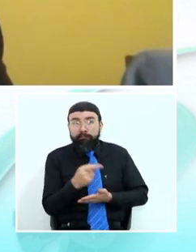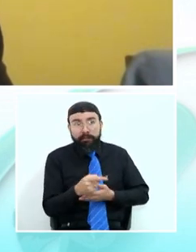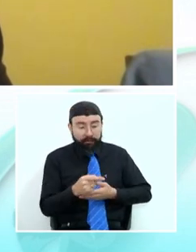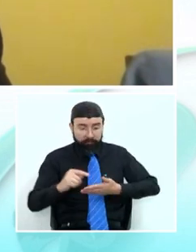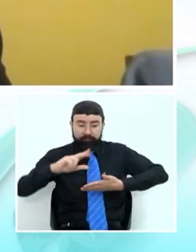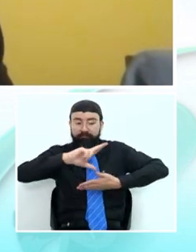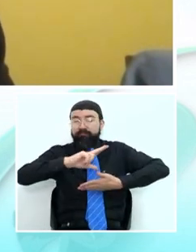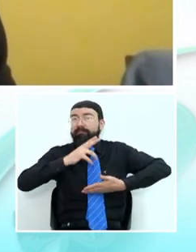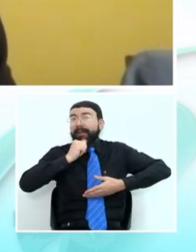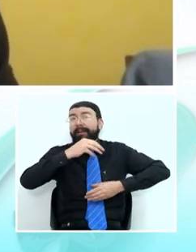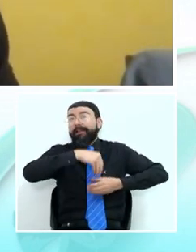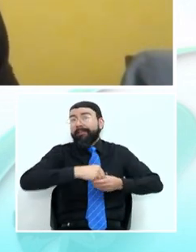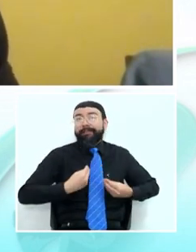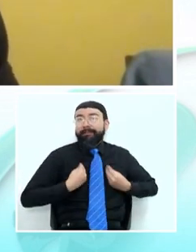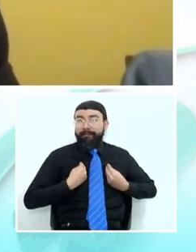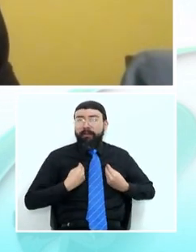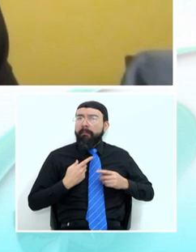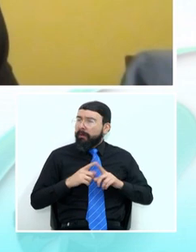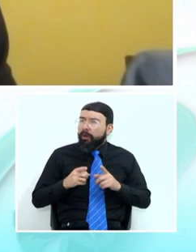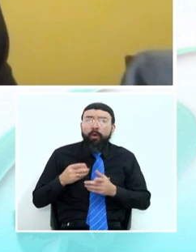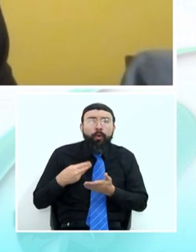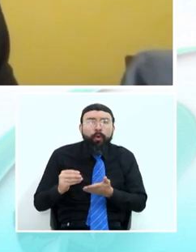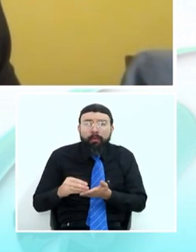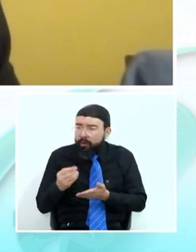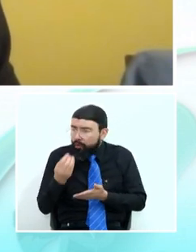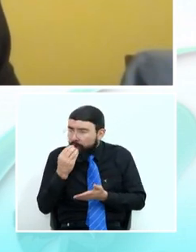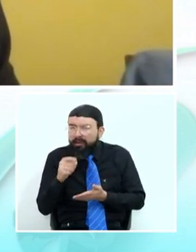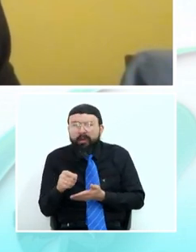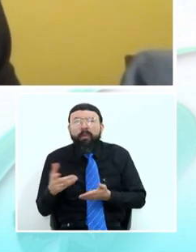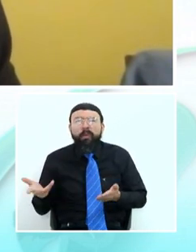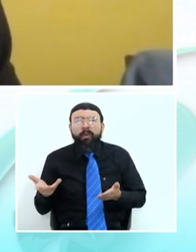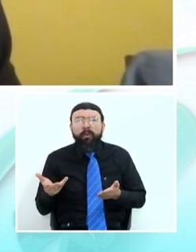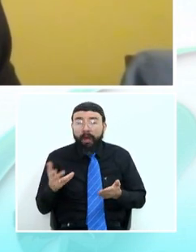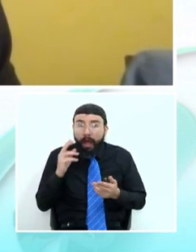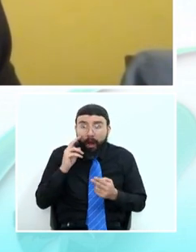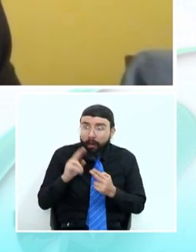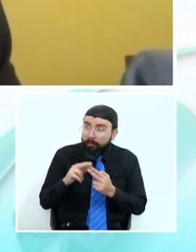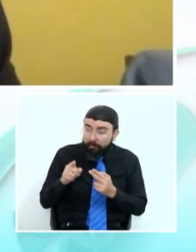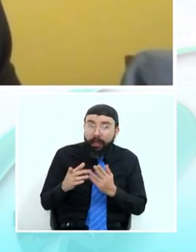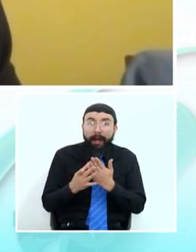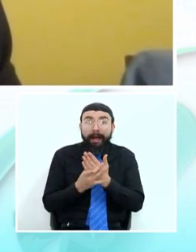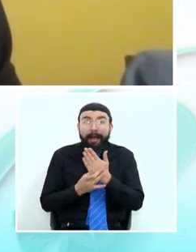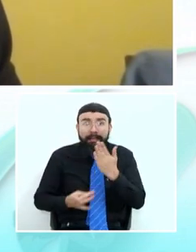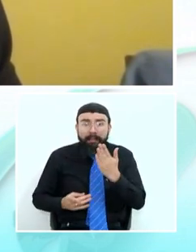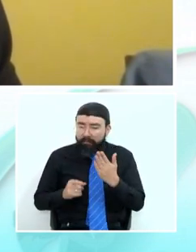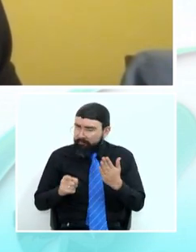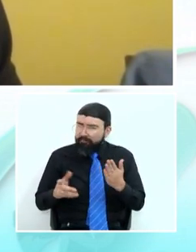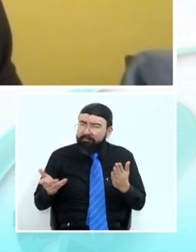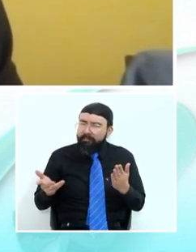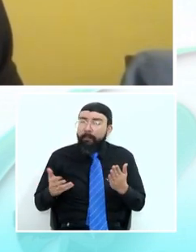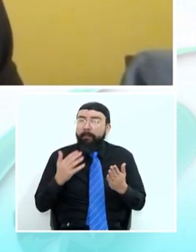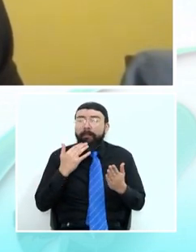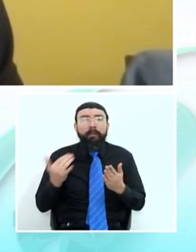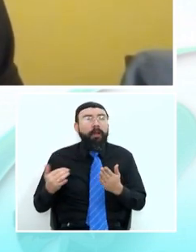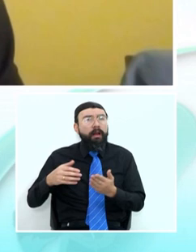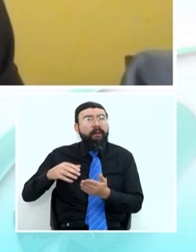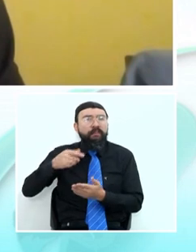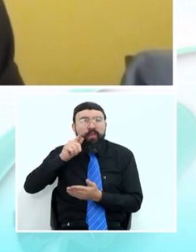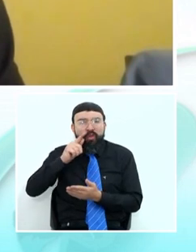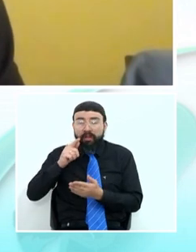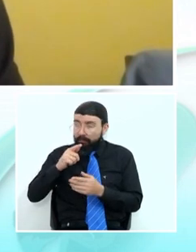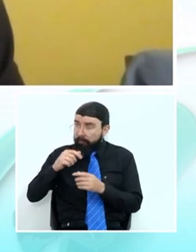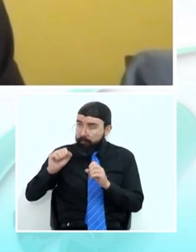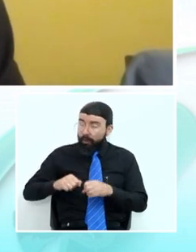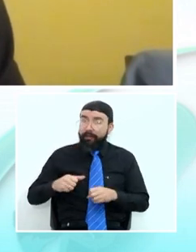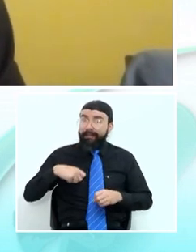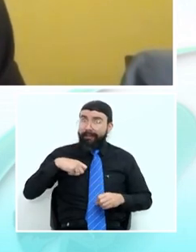consumir ricas en eso? Porque tenemos entendido que es un aceite. ¿Qué frutas oleaginosas pueden tener esa vitamina D?